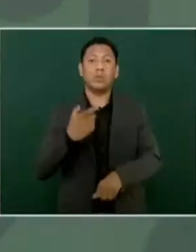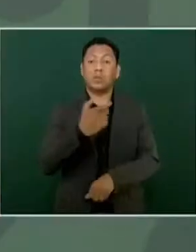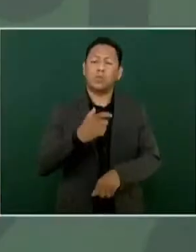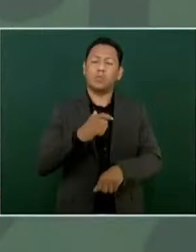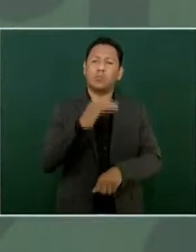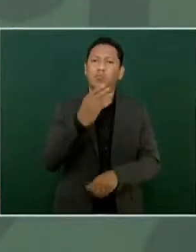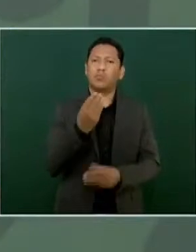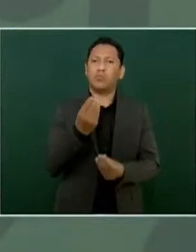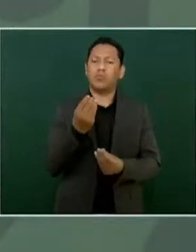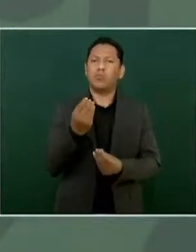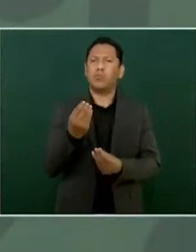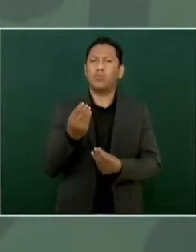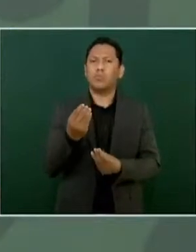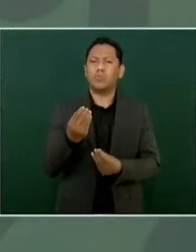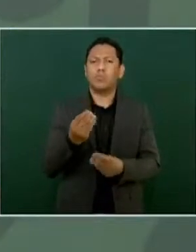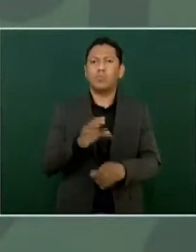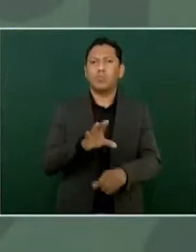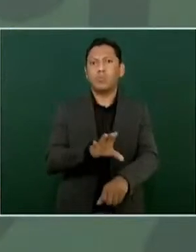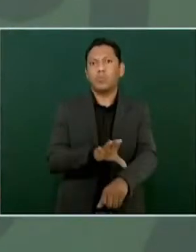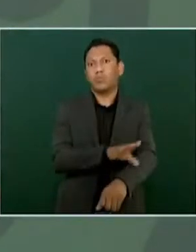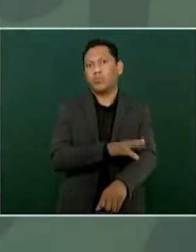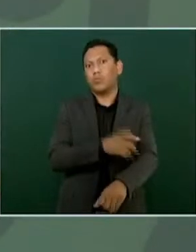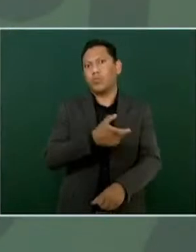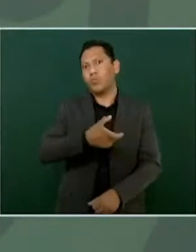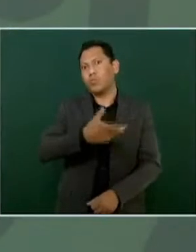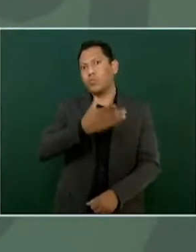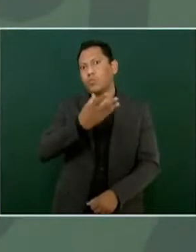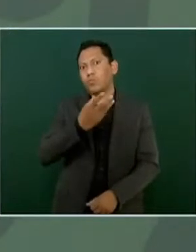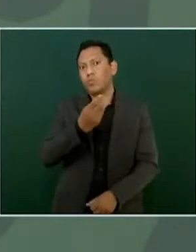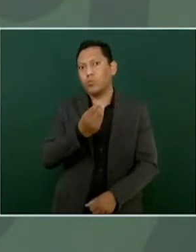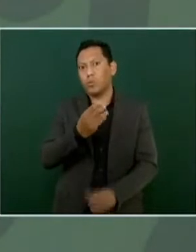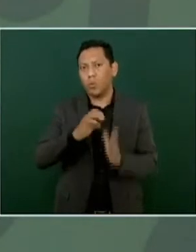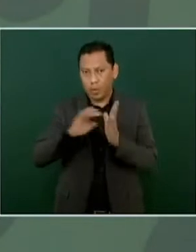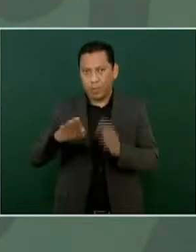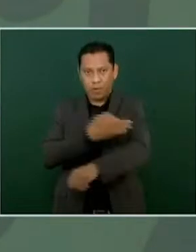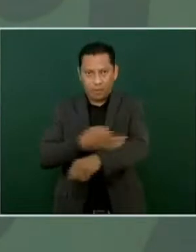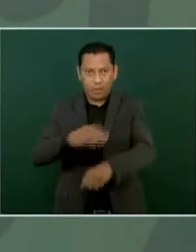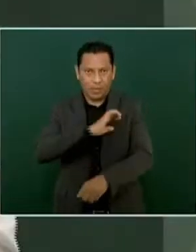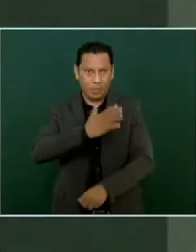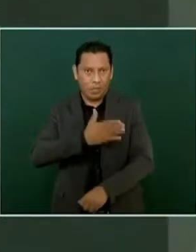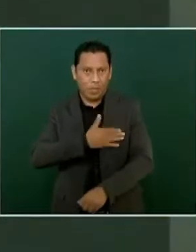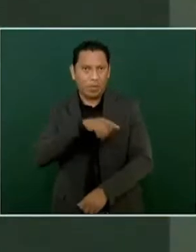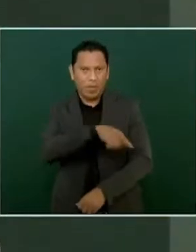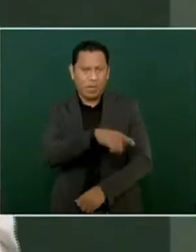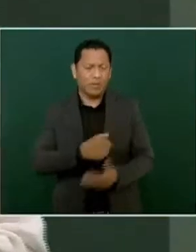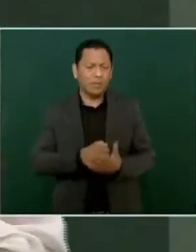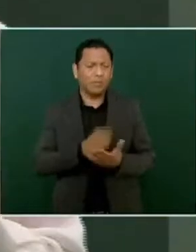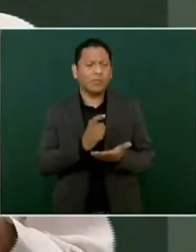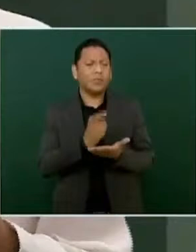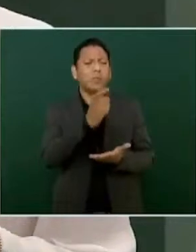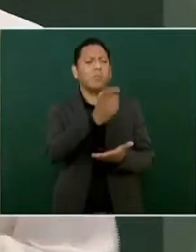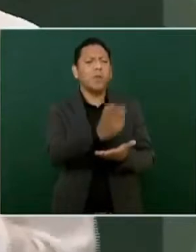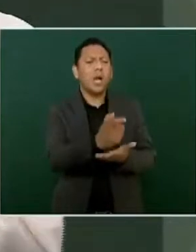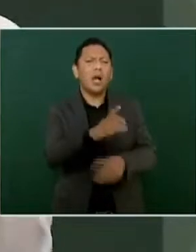carátulas de dos situaciones totalmente diferentes. Andrés Manuel, para mí,